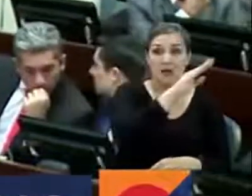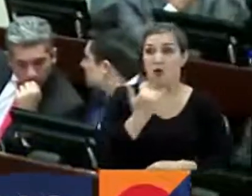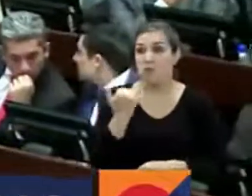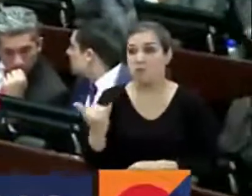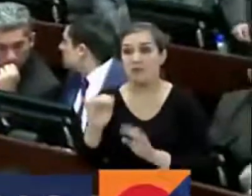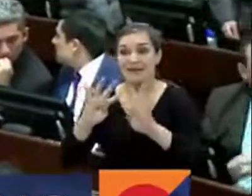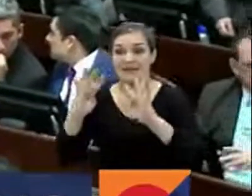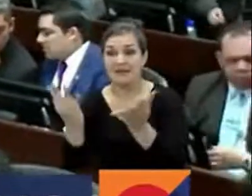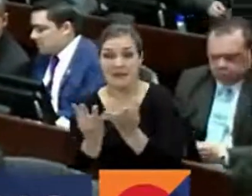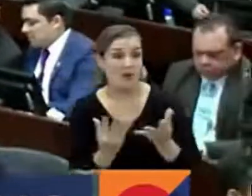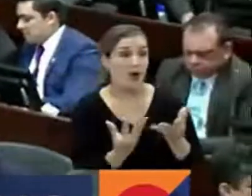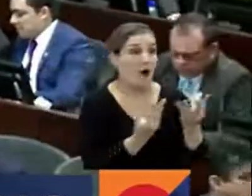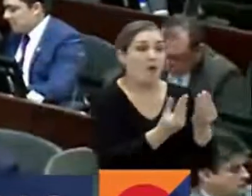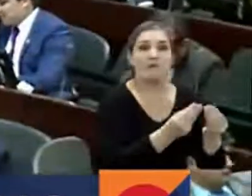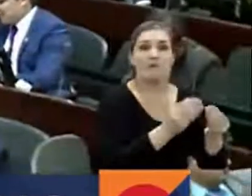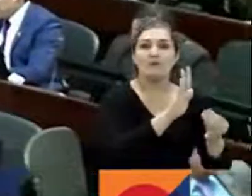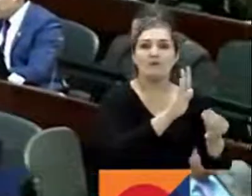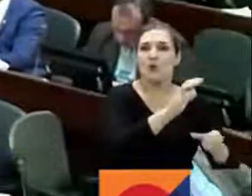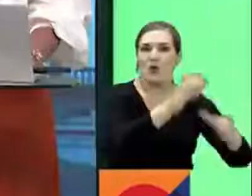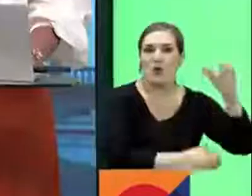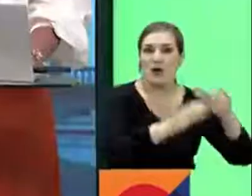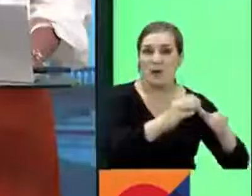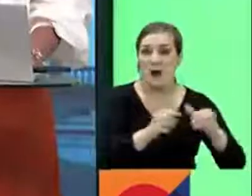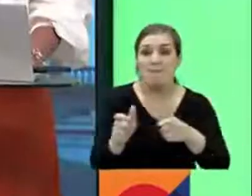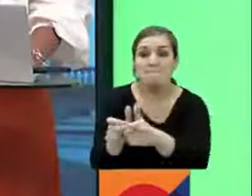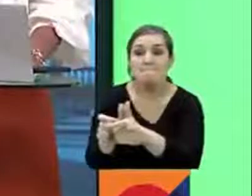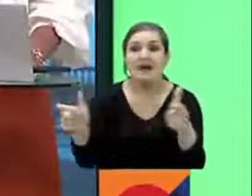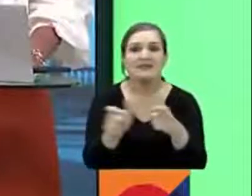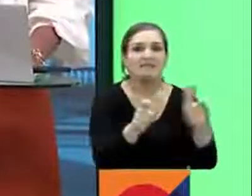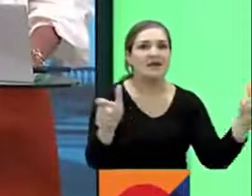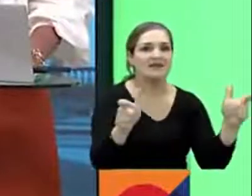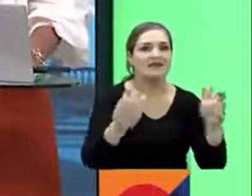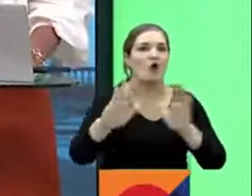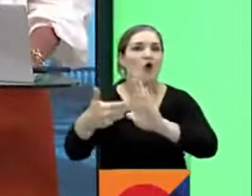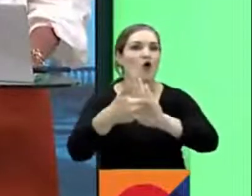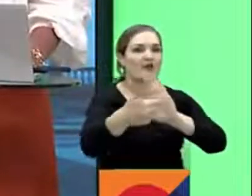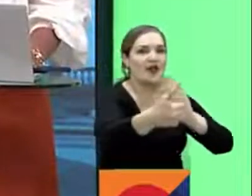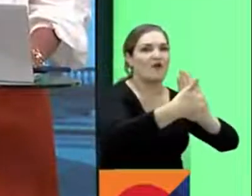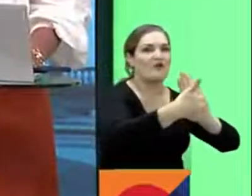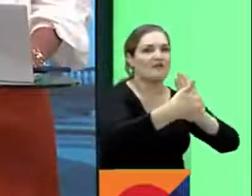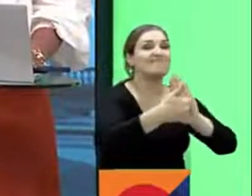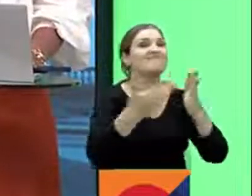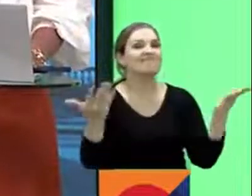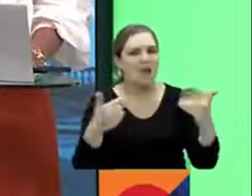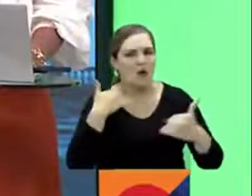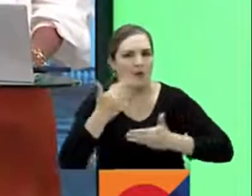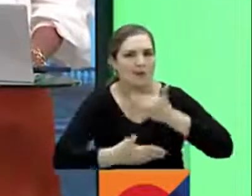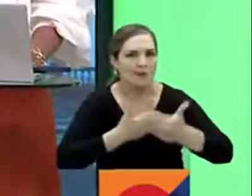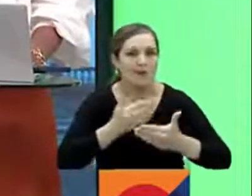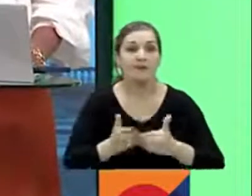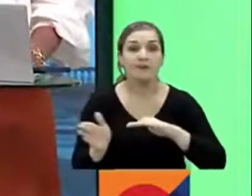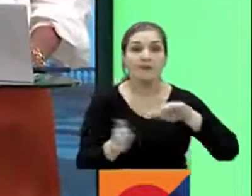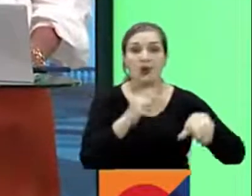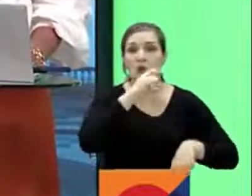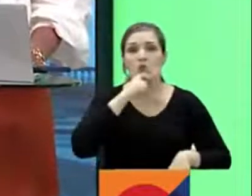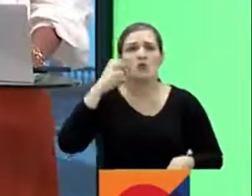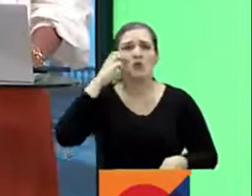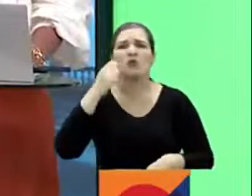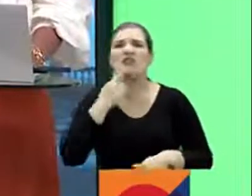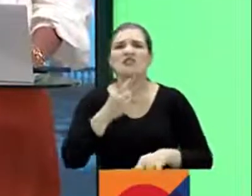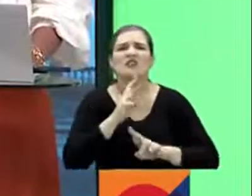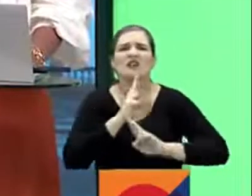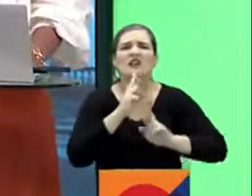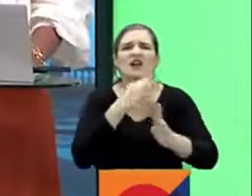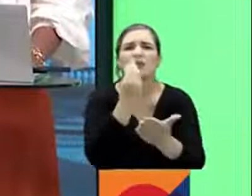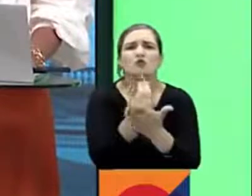Representantes con una leve mayoría en su contra. El presidente Iván Duque se refirió a los resultados de las elecciones en Colombia,